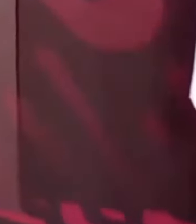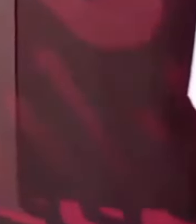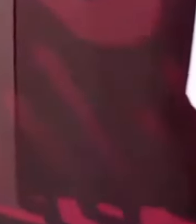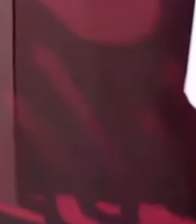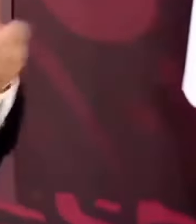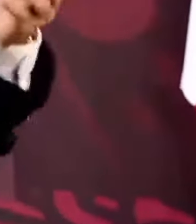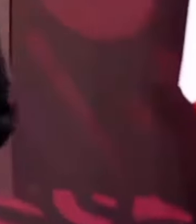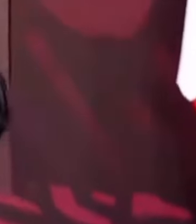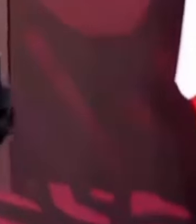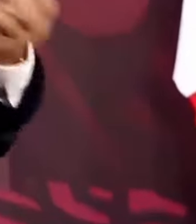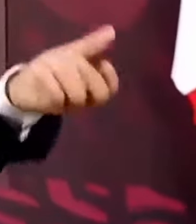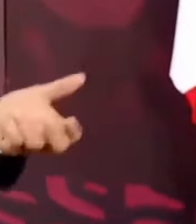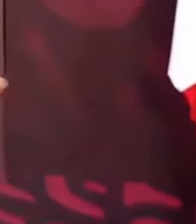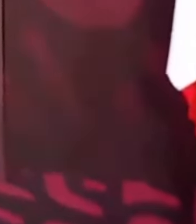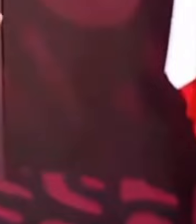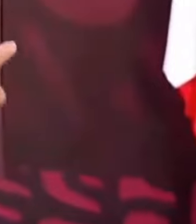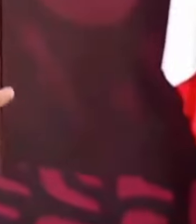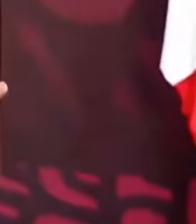una pareja,